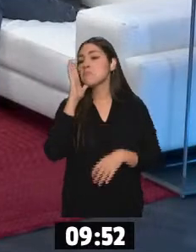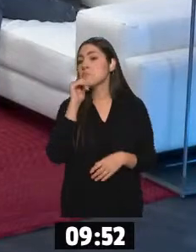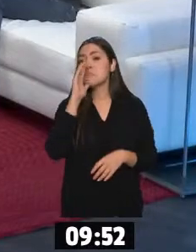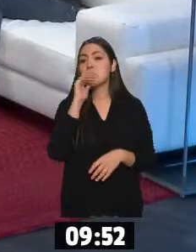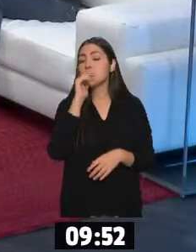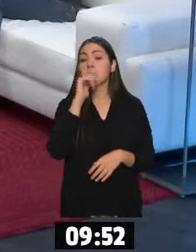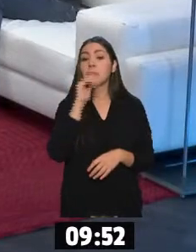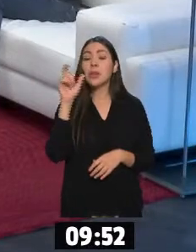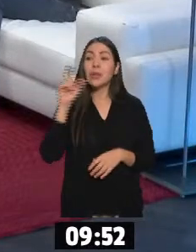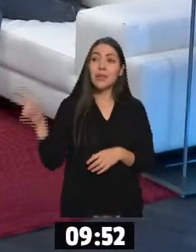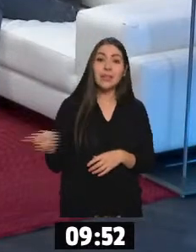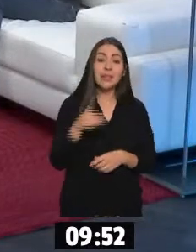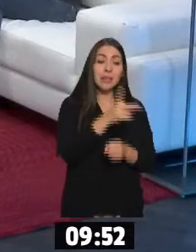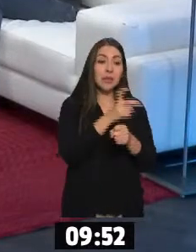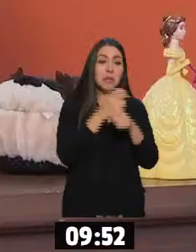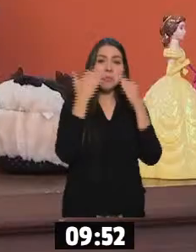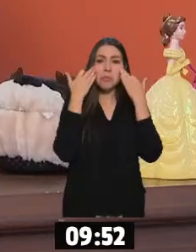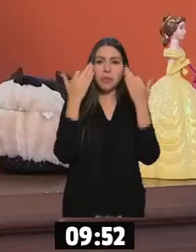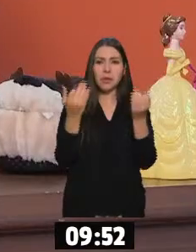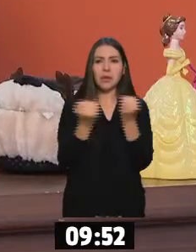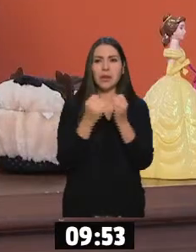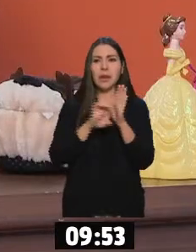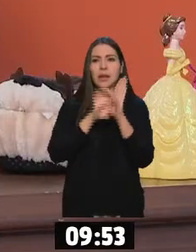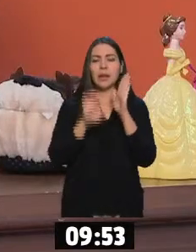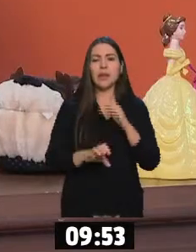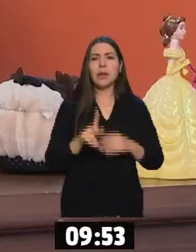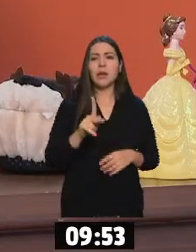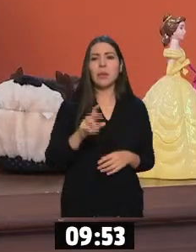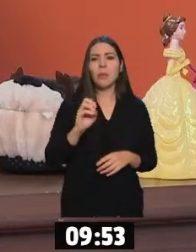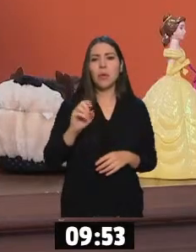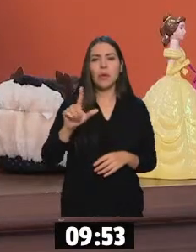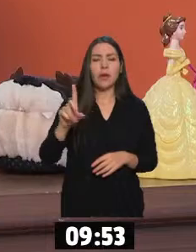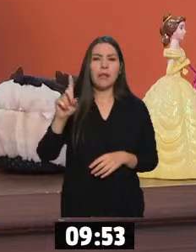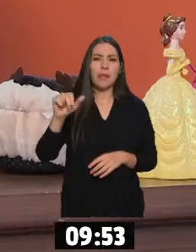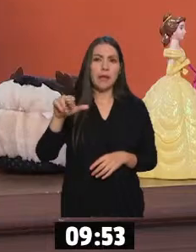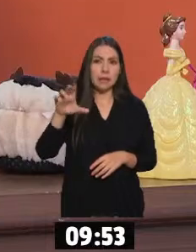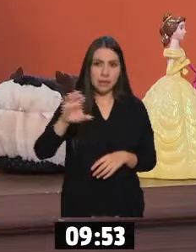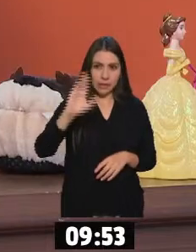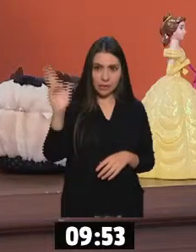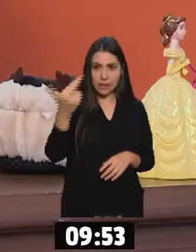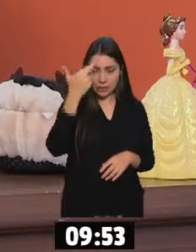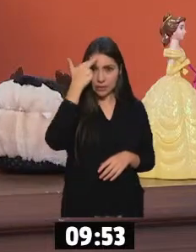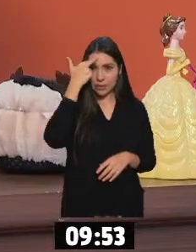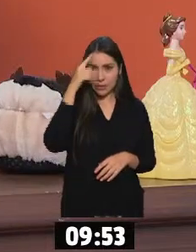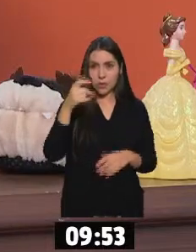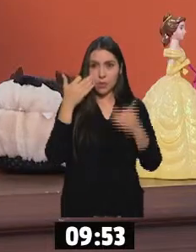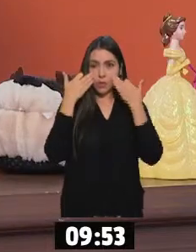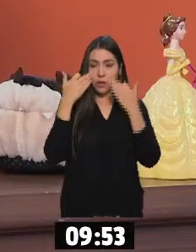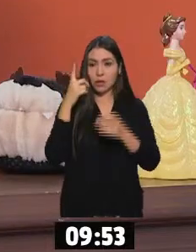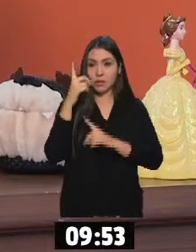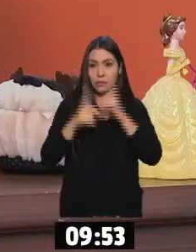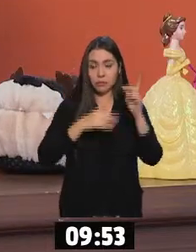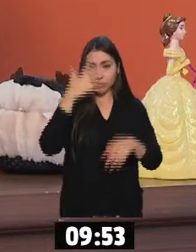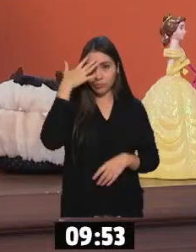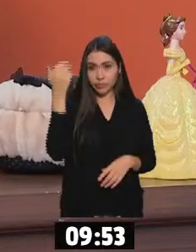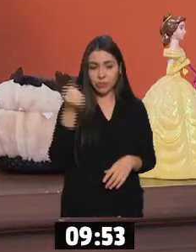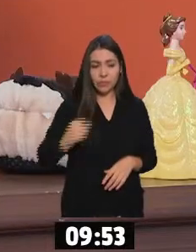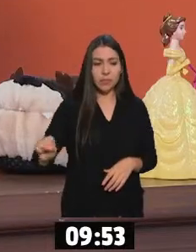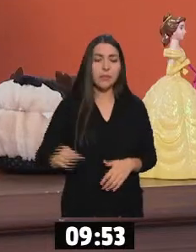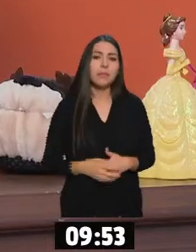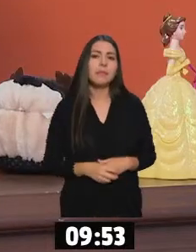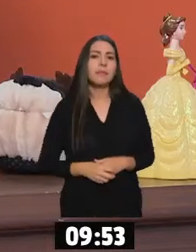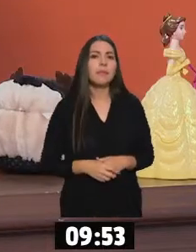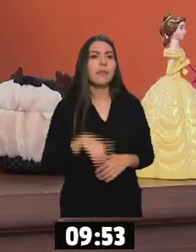inviten de exhibición, como el pole dance. ¿Te acuerdas que hubo en Brasil Sí. exhibición y que es un deporte brutal? No, en Japón hubo